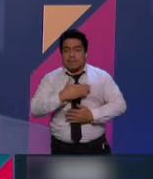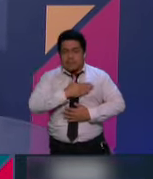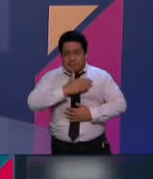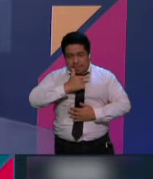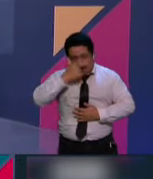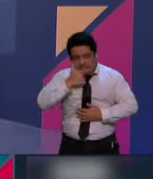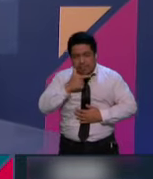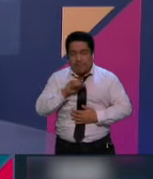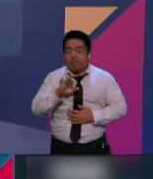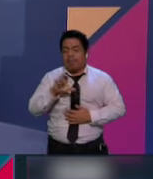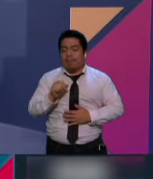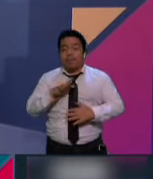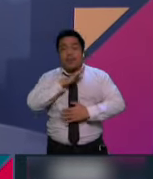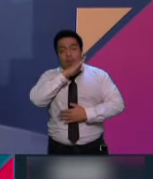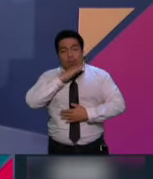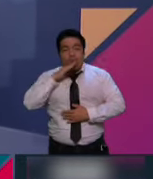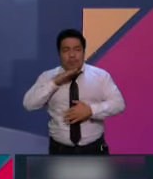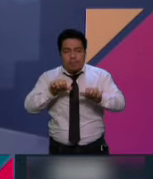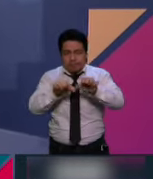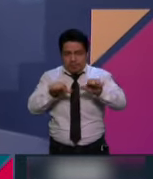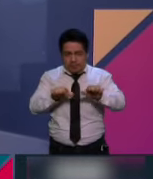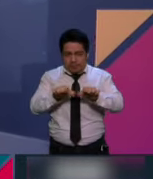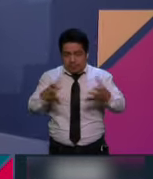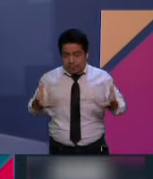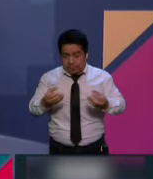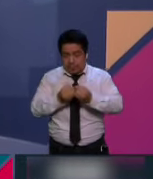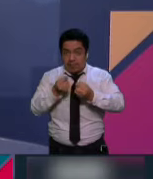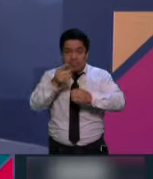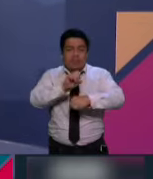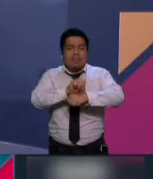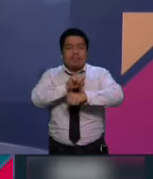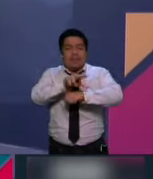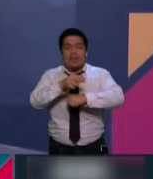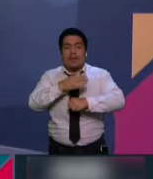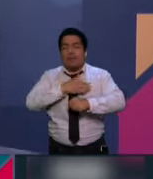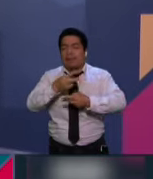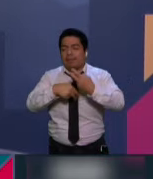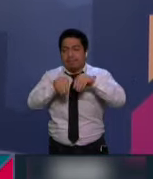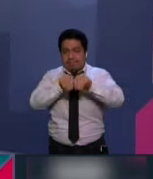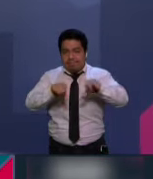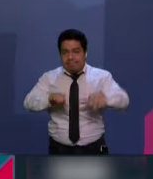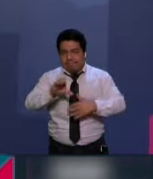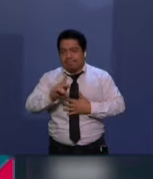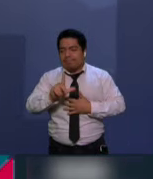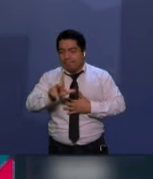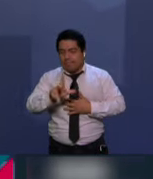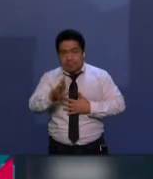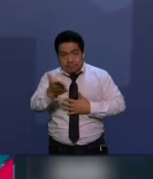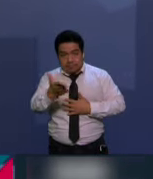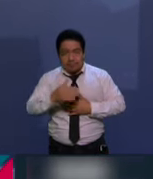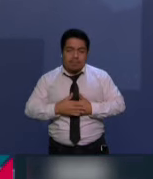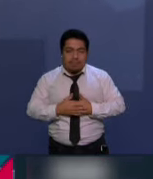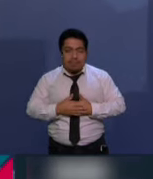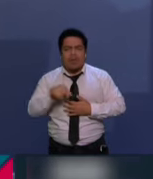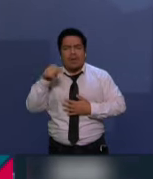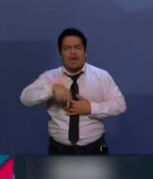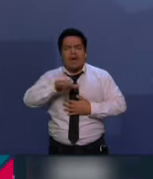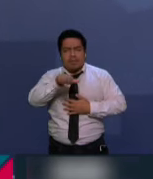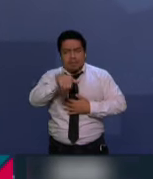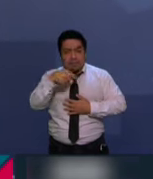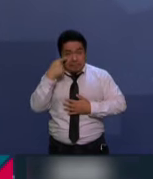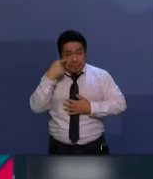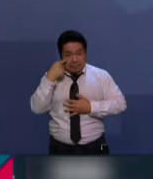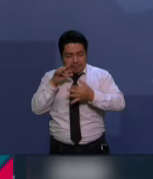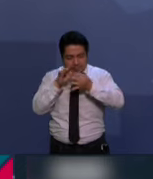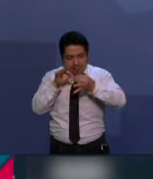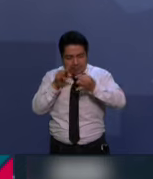buenas noches, mi nombre es Braulio Luna y a nombre de todo el equipo que hace posible esta transmisión, le doy la más cordial bienvenida a Informe Capital. Y antes de empezar con la información, quiero